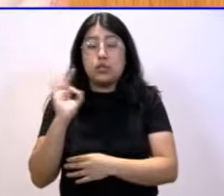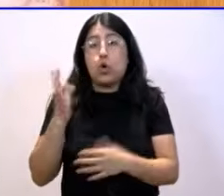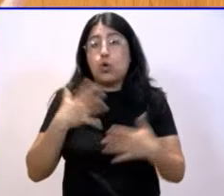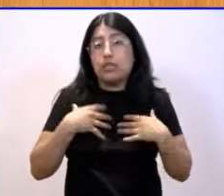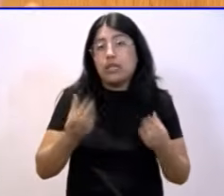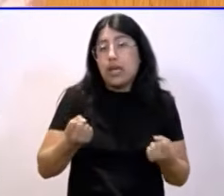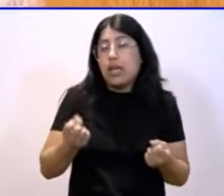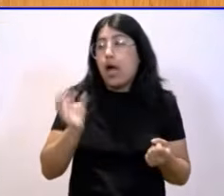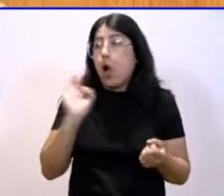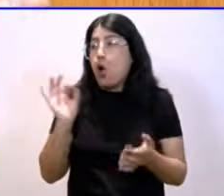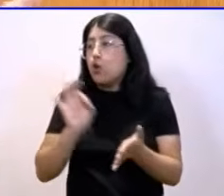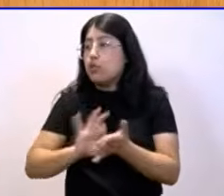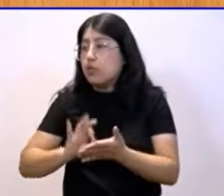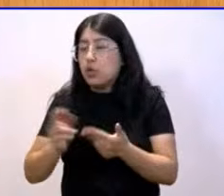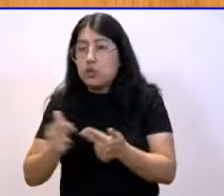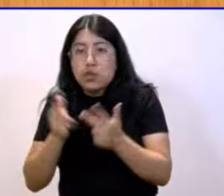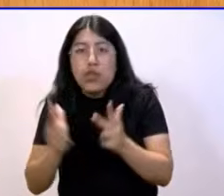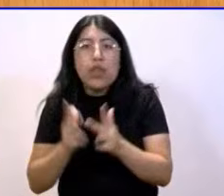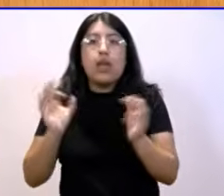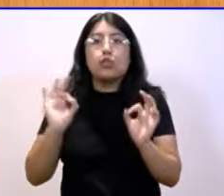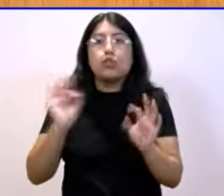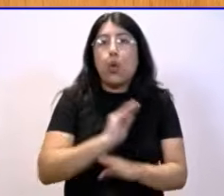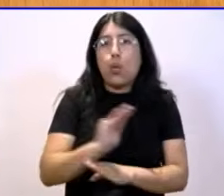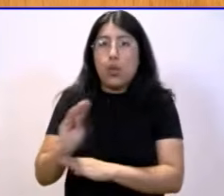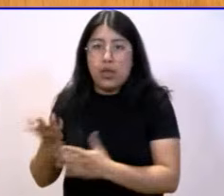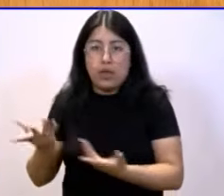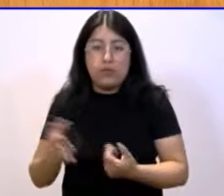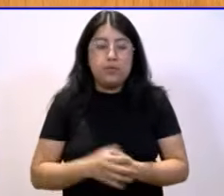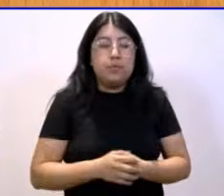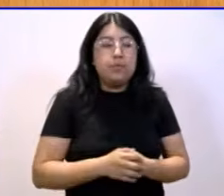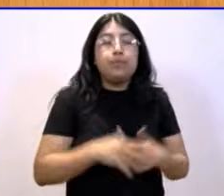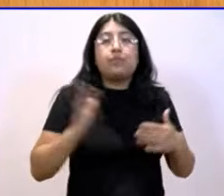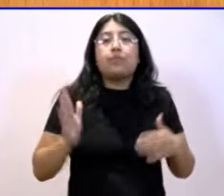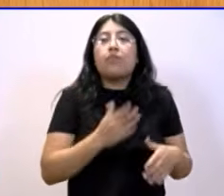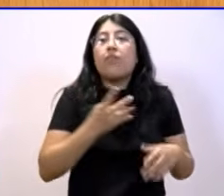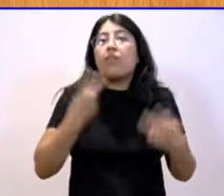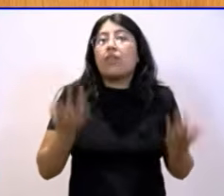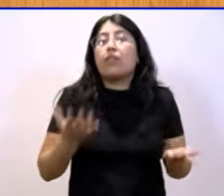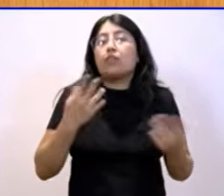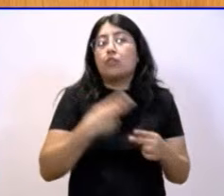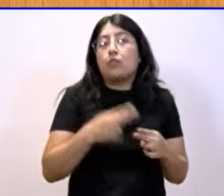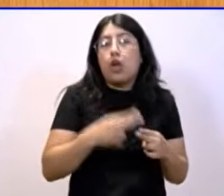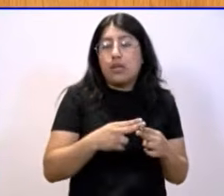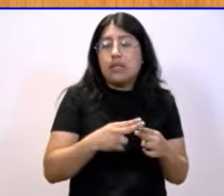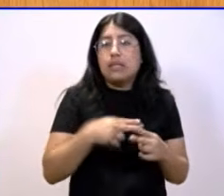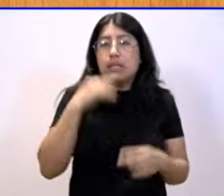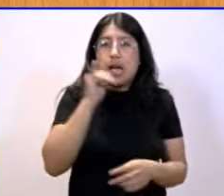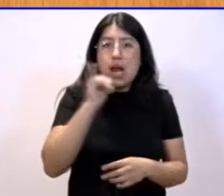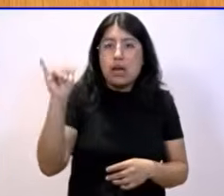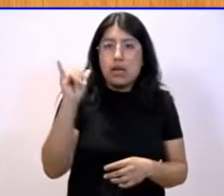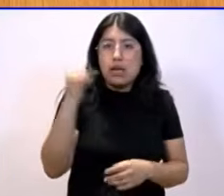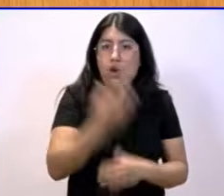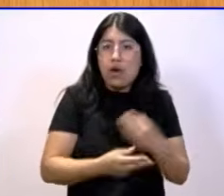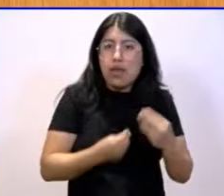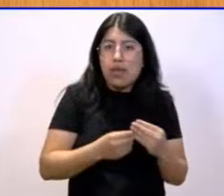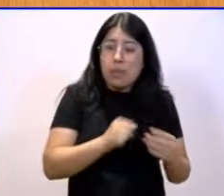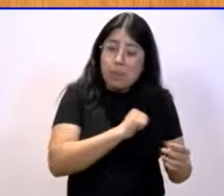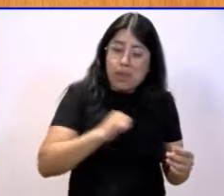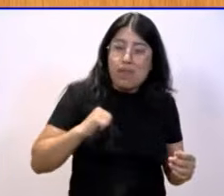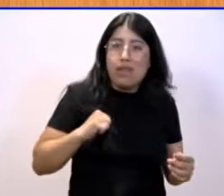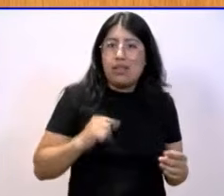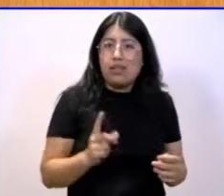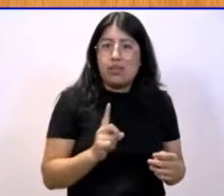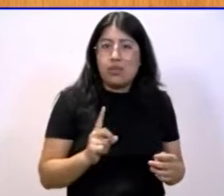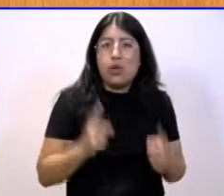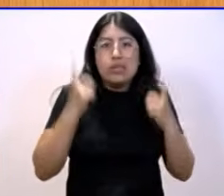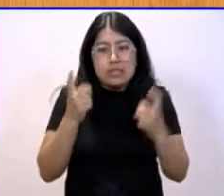los servicios sociales, como los cuidados. Y yo le diría, igual la política que debiera hacer el Gobierno de La Rioja es dejar de privatizar y estabilizar